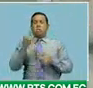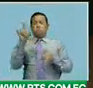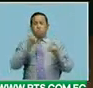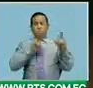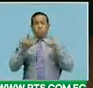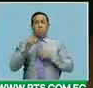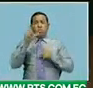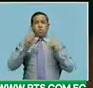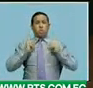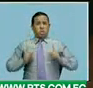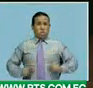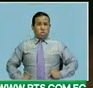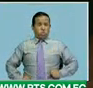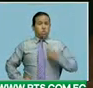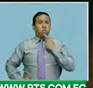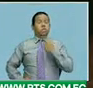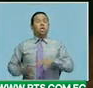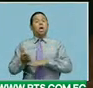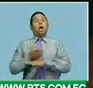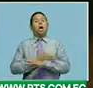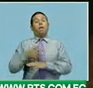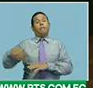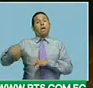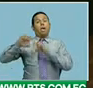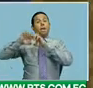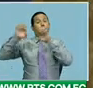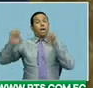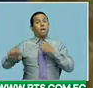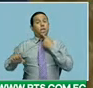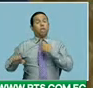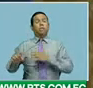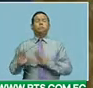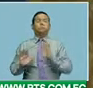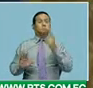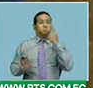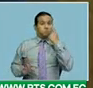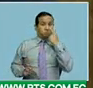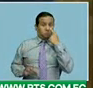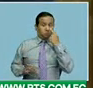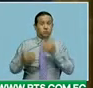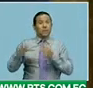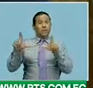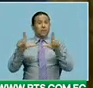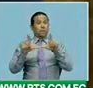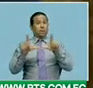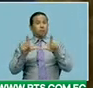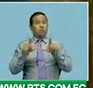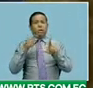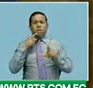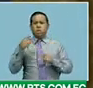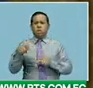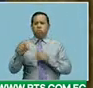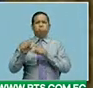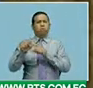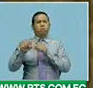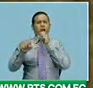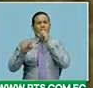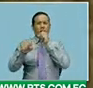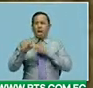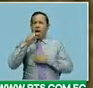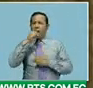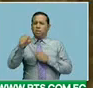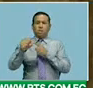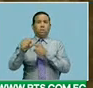dos certificaciones de empresas fabricantes de estas armas. ¿Y qué certifica? El uso del producto después de 5 años